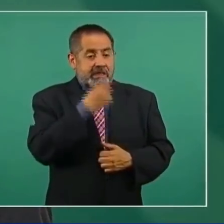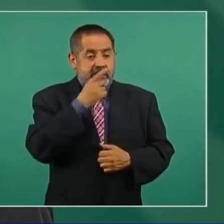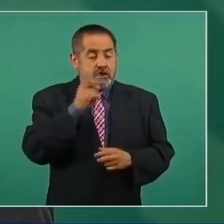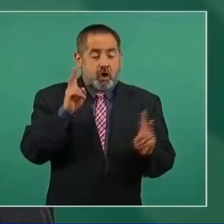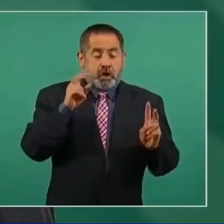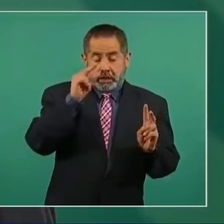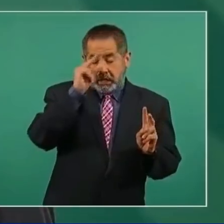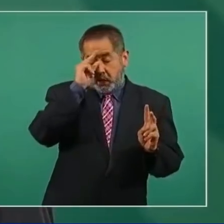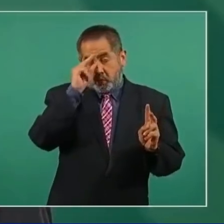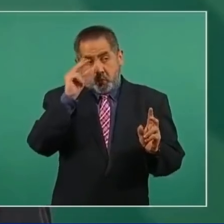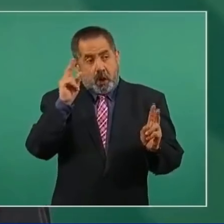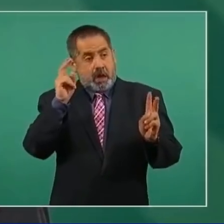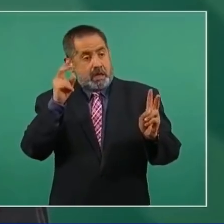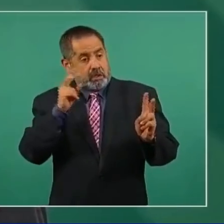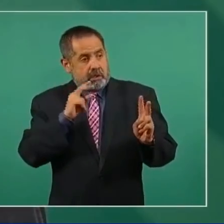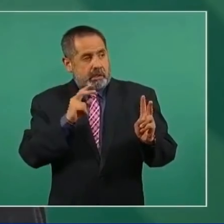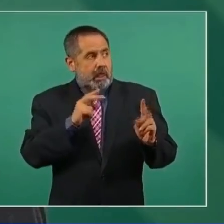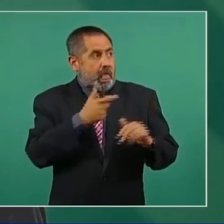intelectuales,